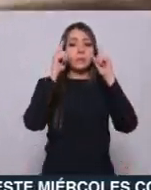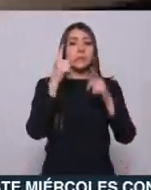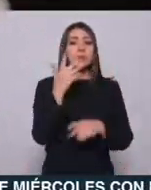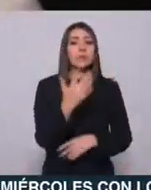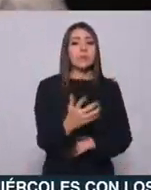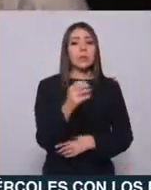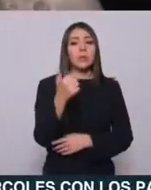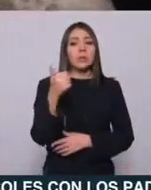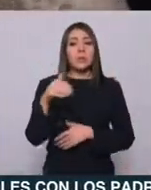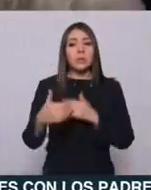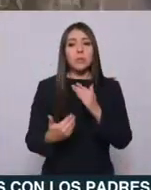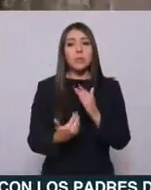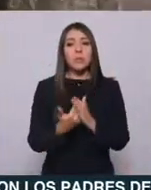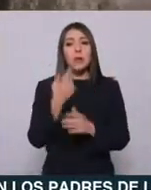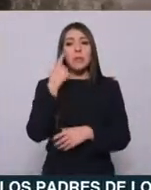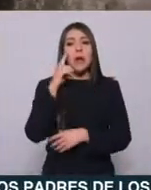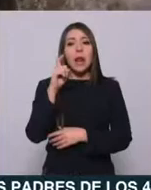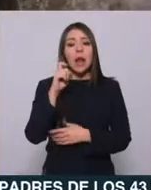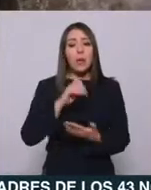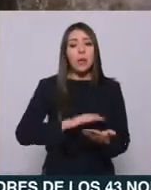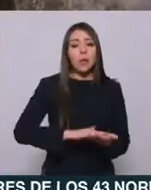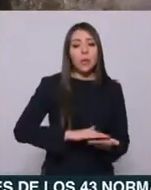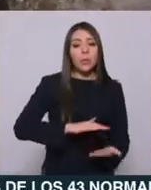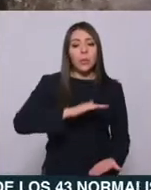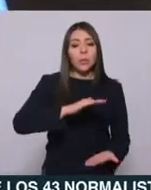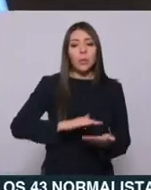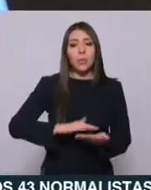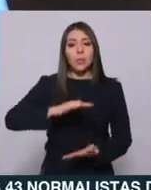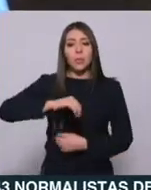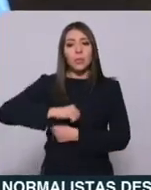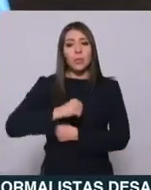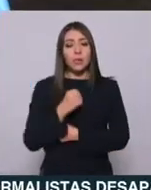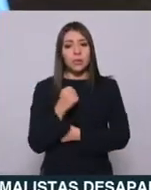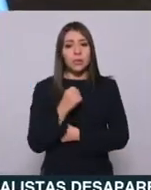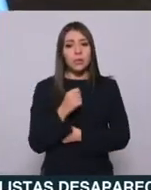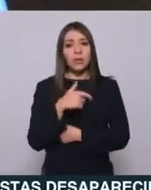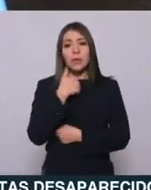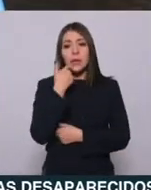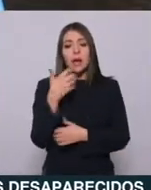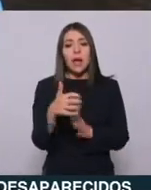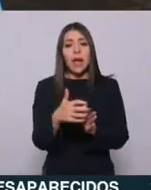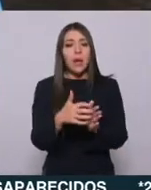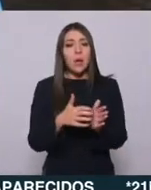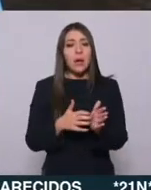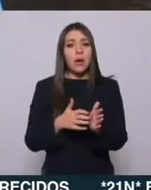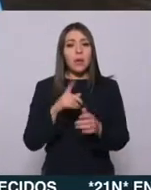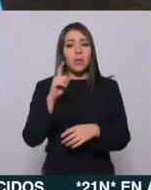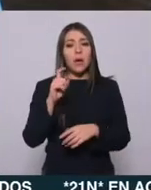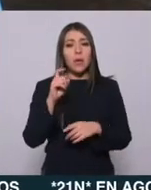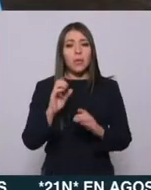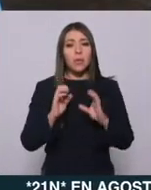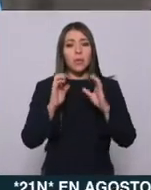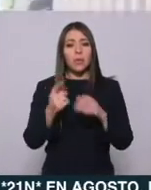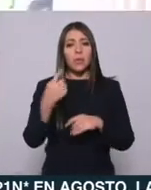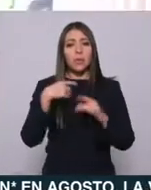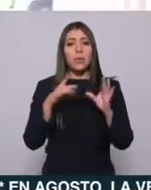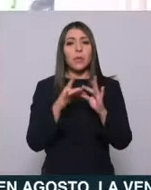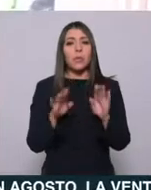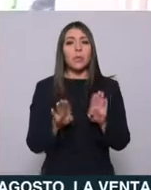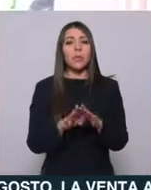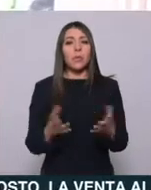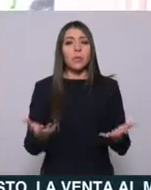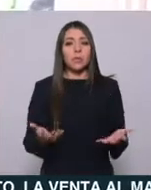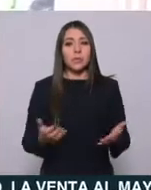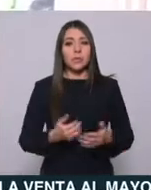de la mañana para tratar de almacenar el agua que más pueda. Trata de ahorrar el vital líquido y nos cuenta cómo.